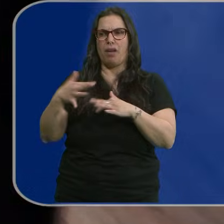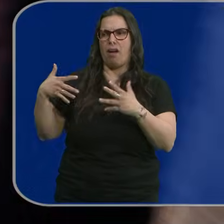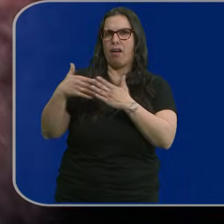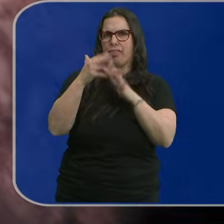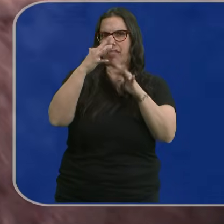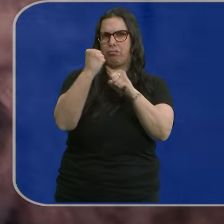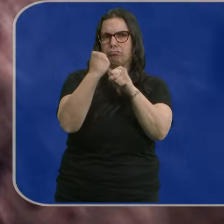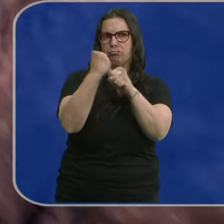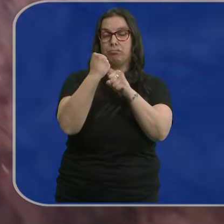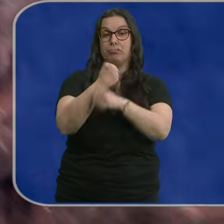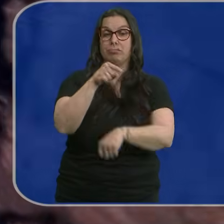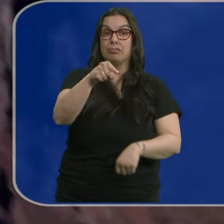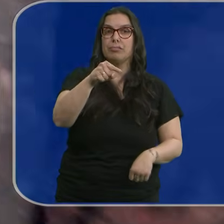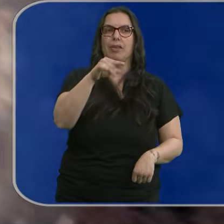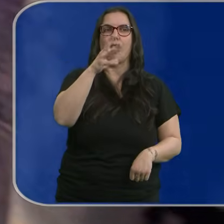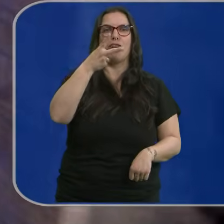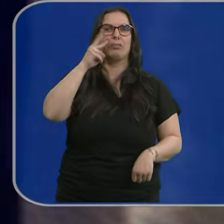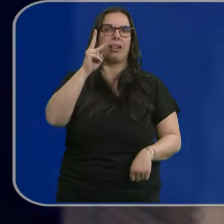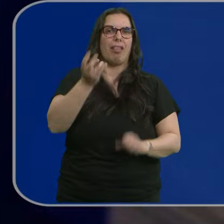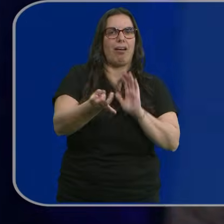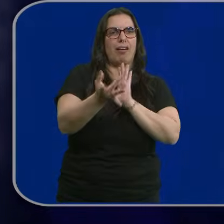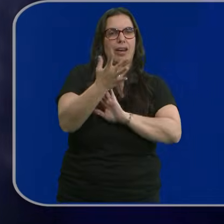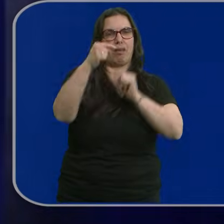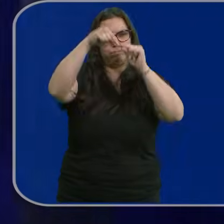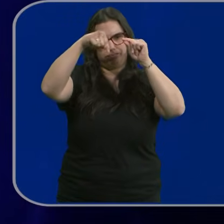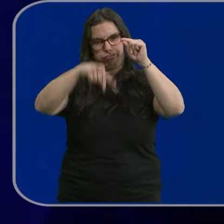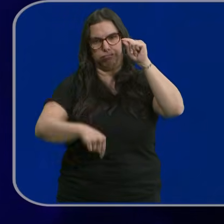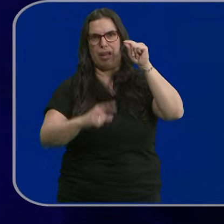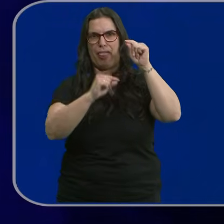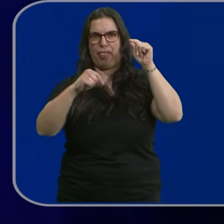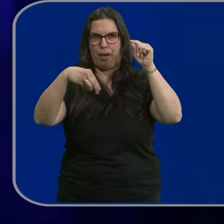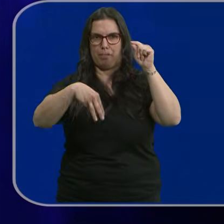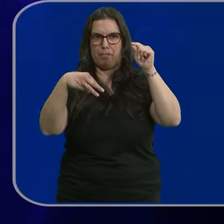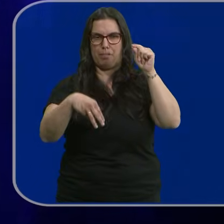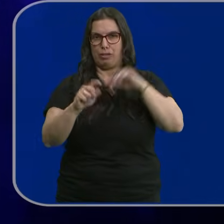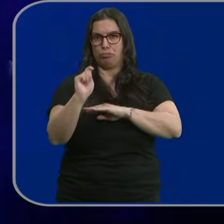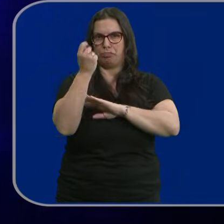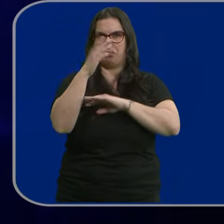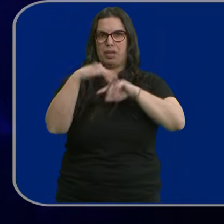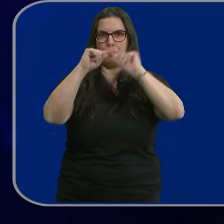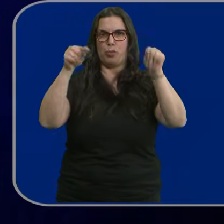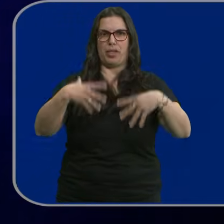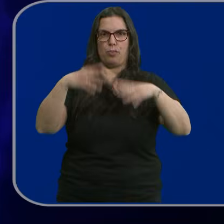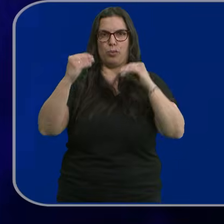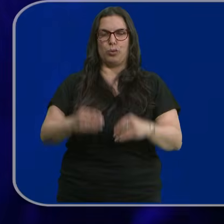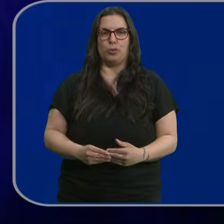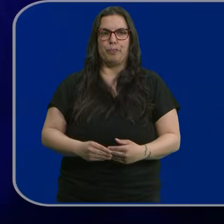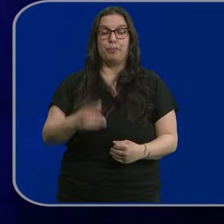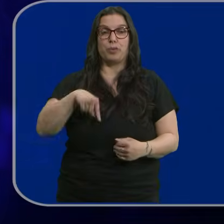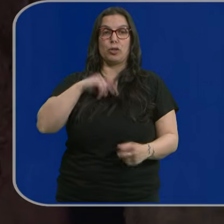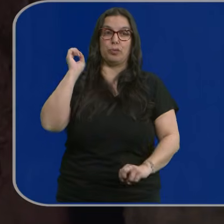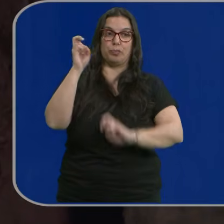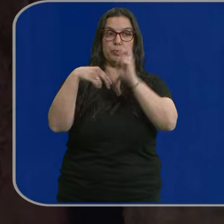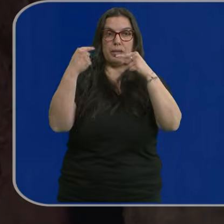de trabajo, Mina Esperanza suma una experiencia a 100 metros bajo tierra que ya es un hito para la provincia de Burgos. Hemos rehabilitado el